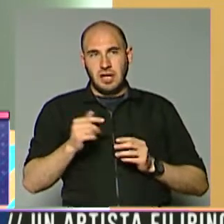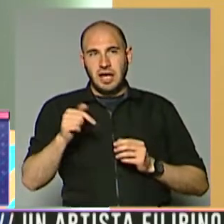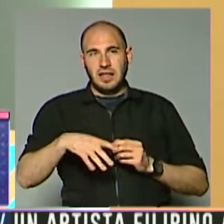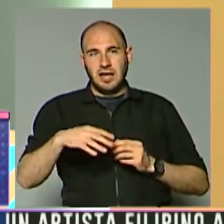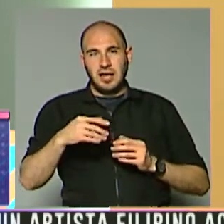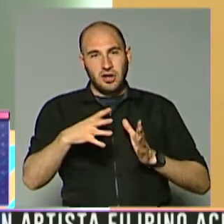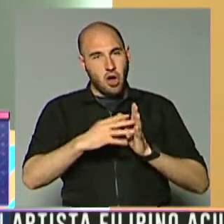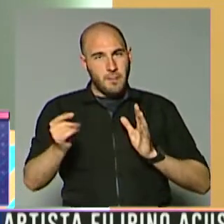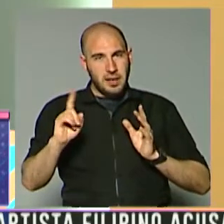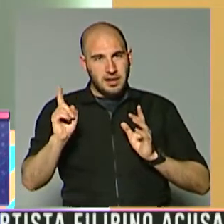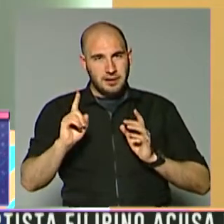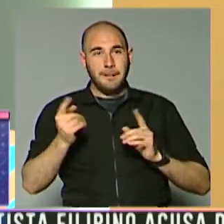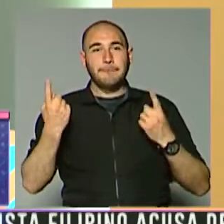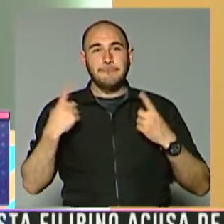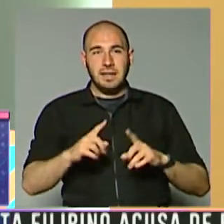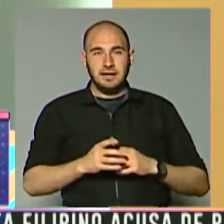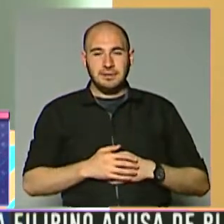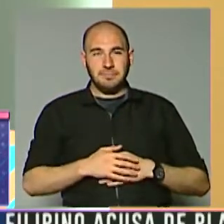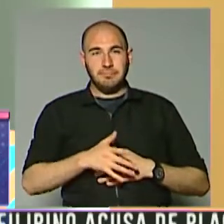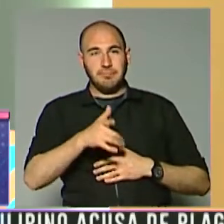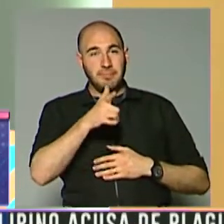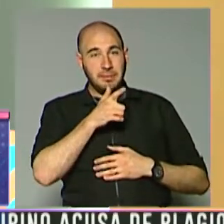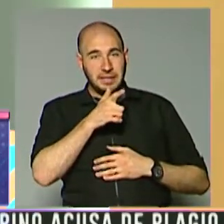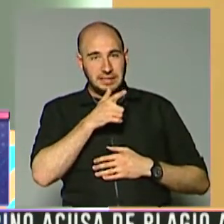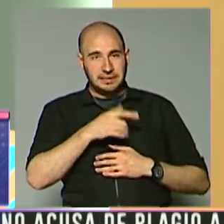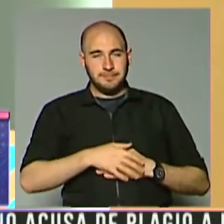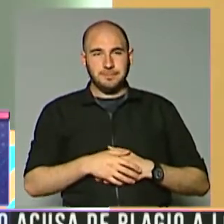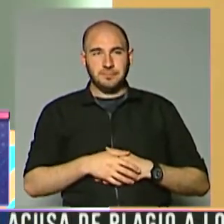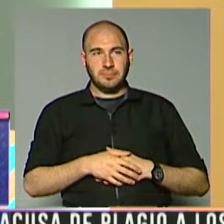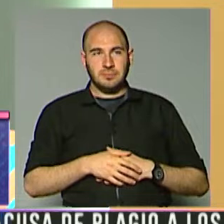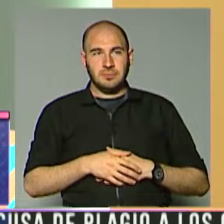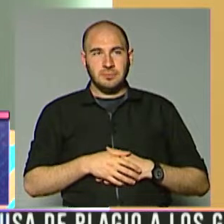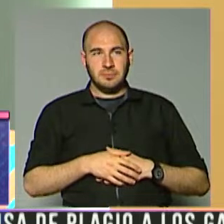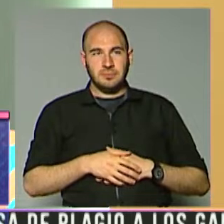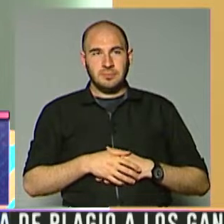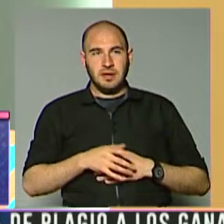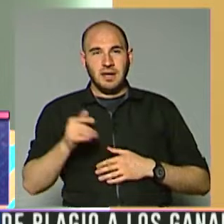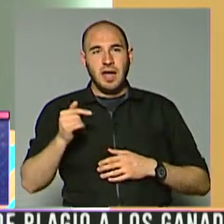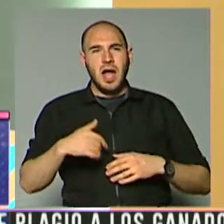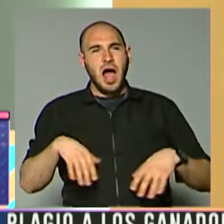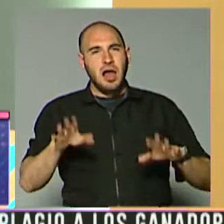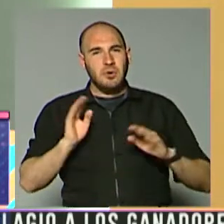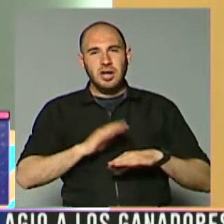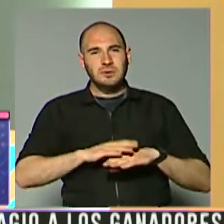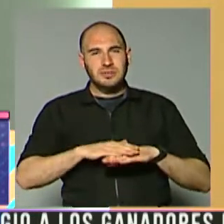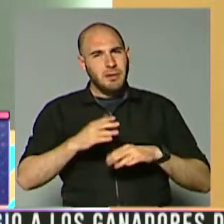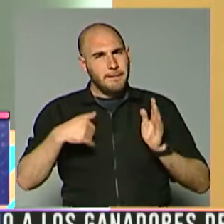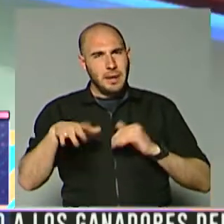caso de plagio, pero sí, digamos, me parece que no es quizás lo más